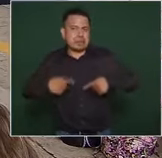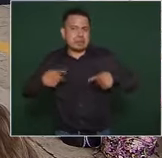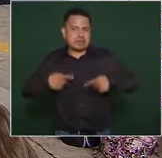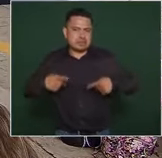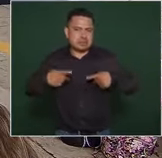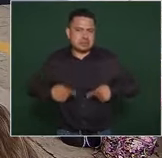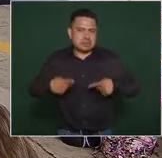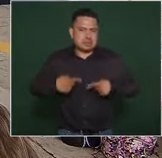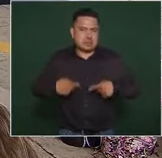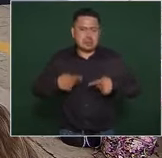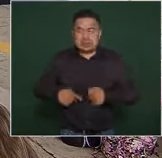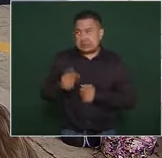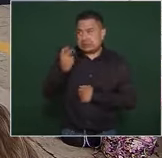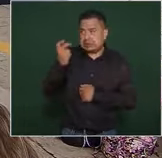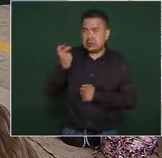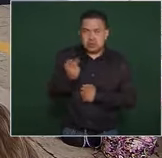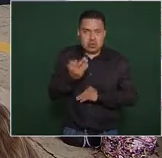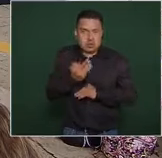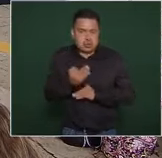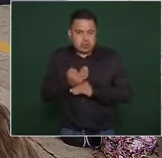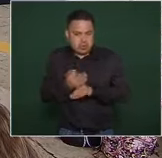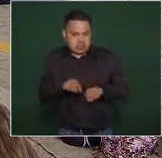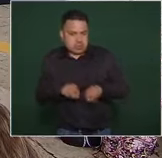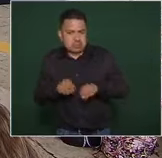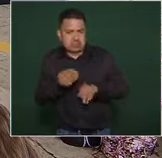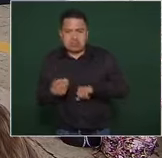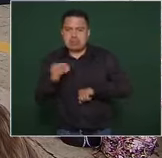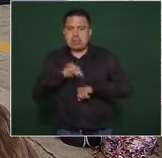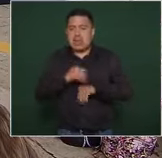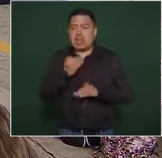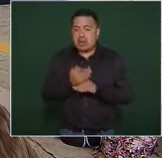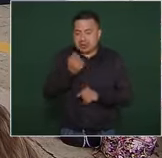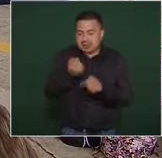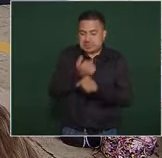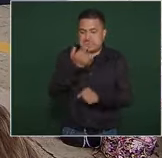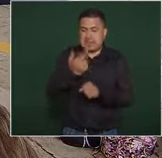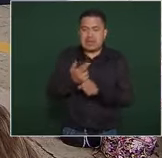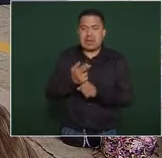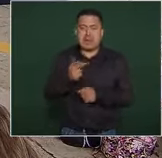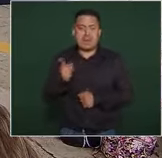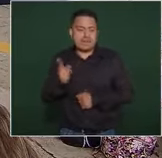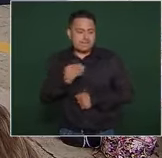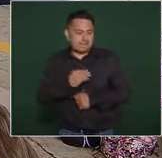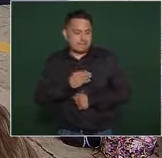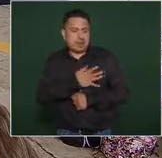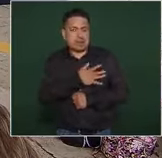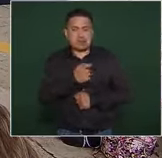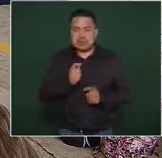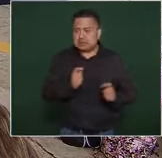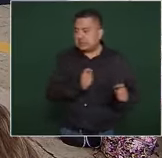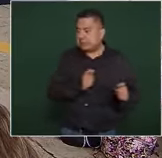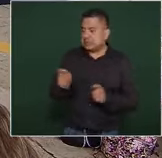población. Eso es lo que estamos realizando y cedo la palabra a la secretaria del Bienestar.